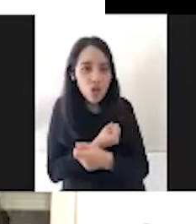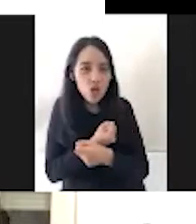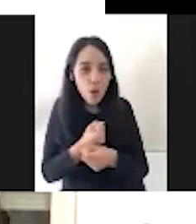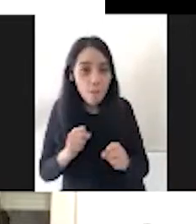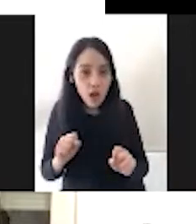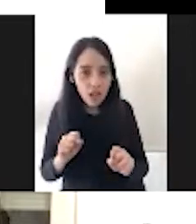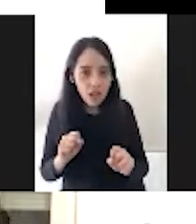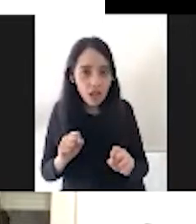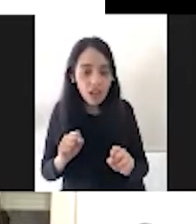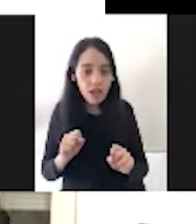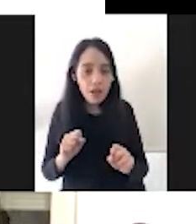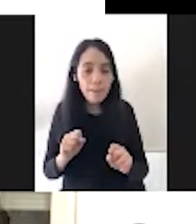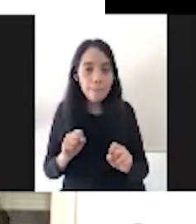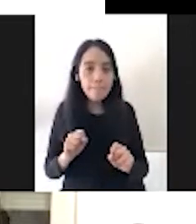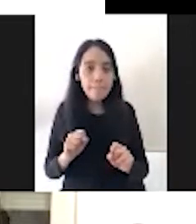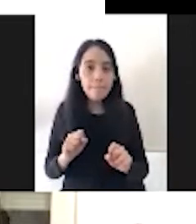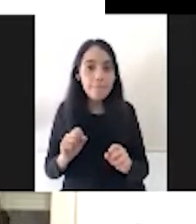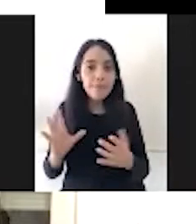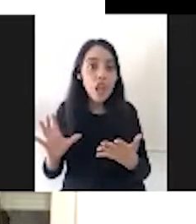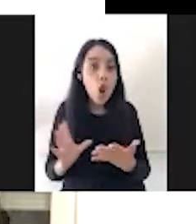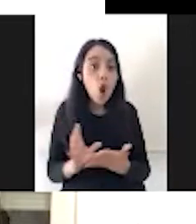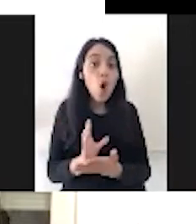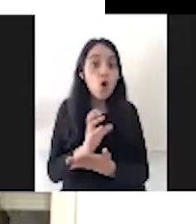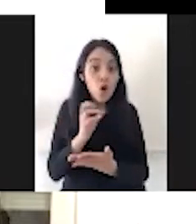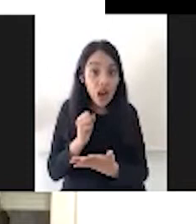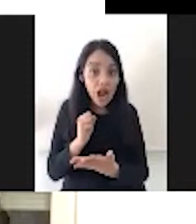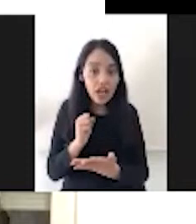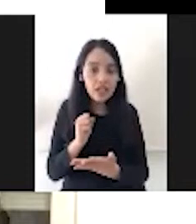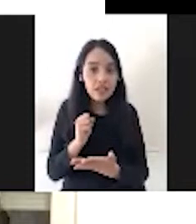sea, no ha sido capaz de lograr los